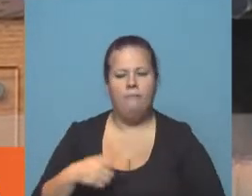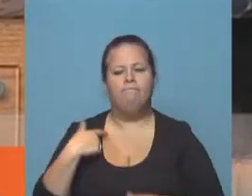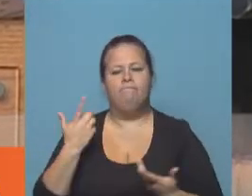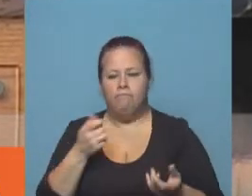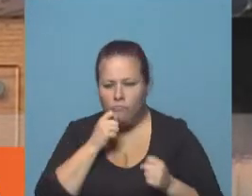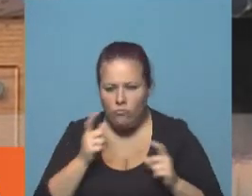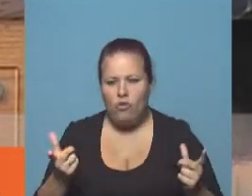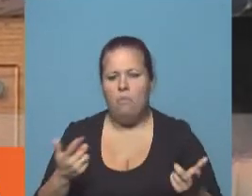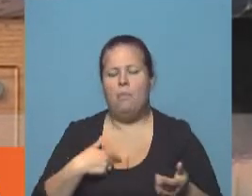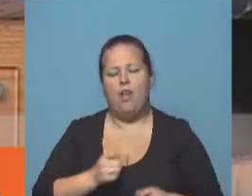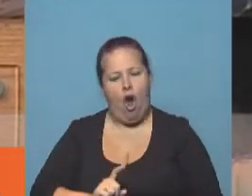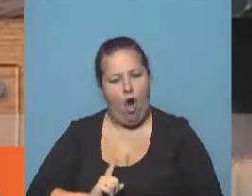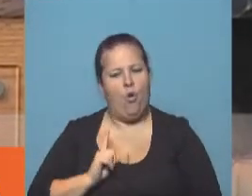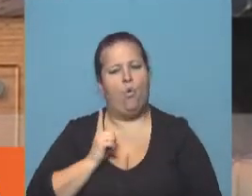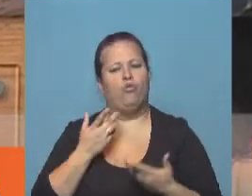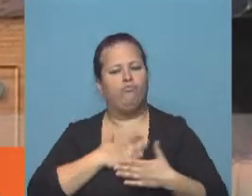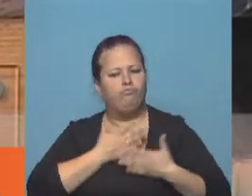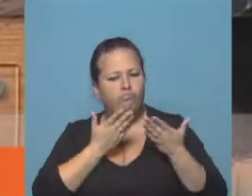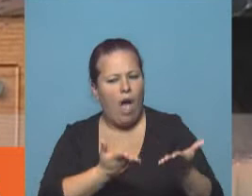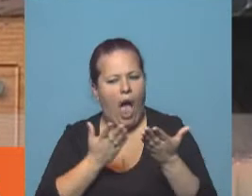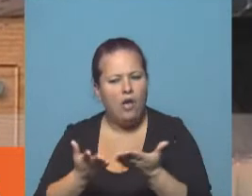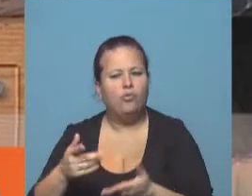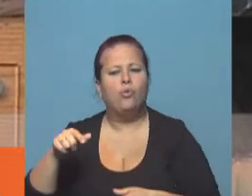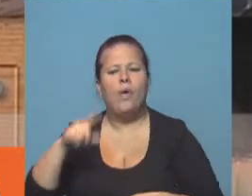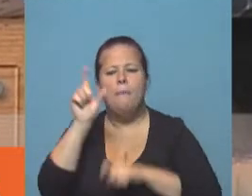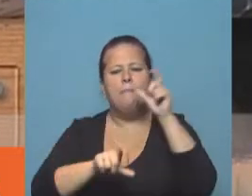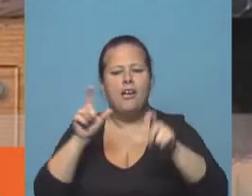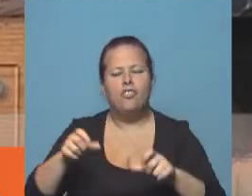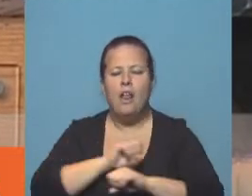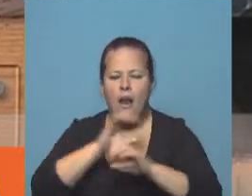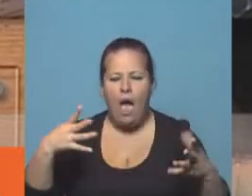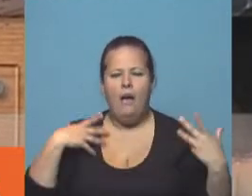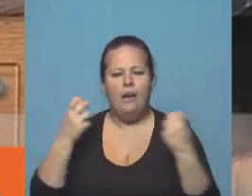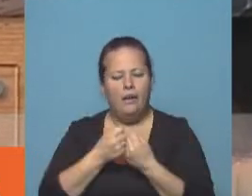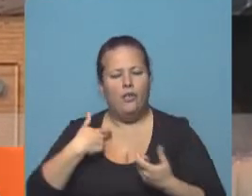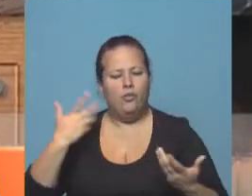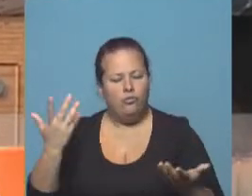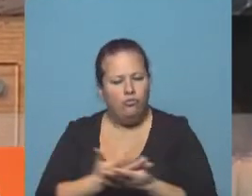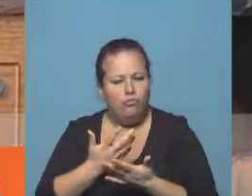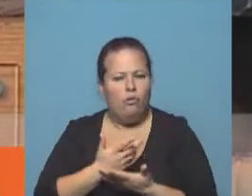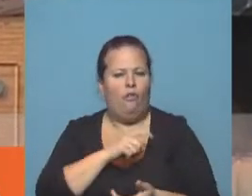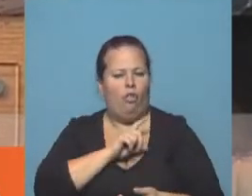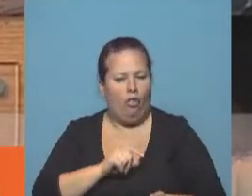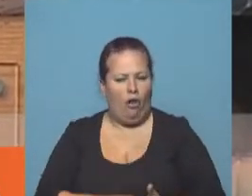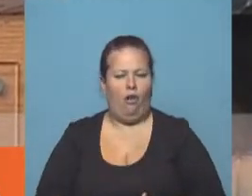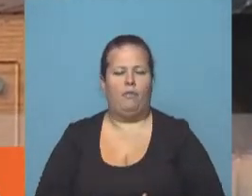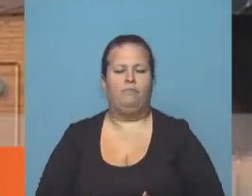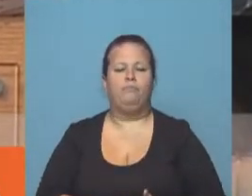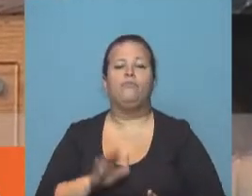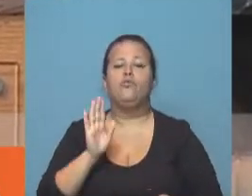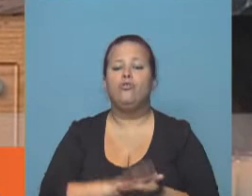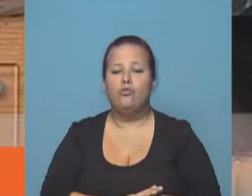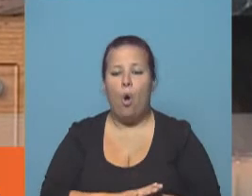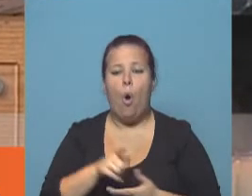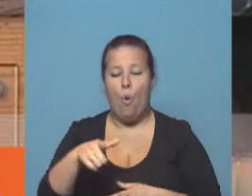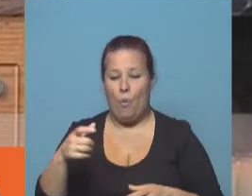deslumbra y enorgullece la solidaridad que aflora ante aquellas tragedias que nos abofetean la conciencia. Frente al hecho